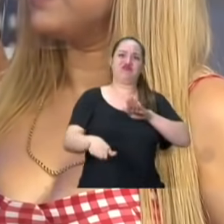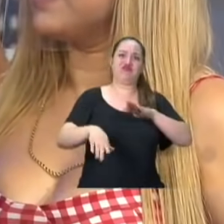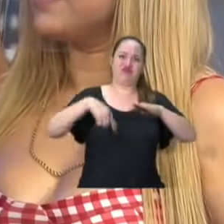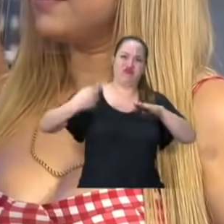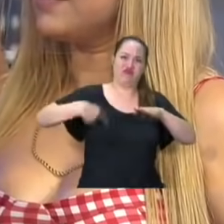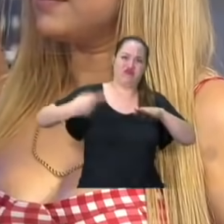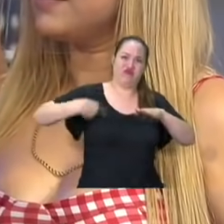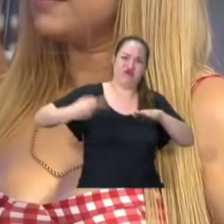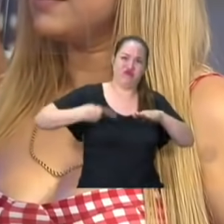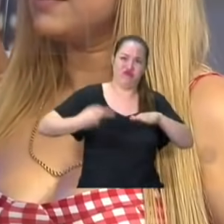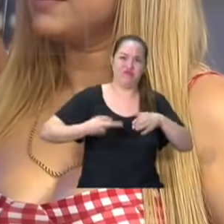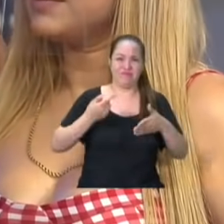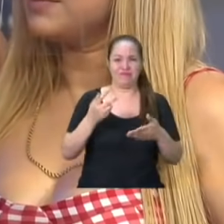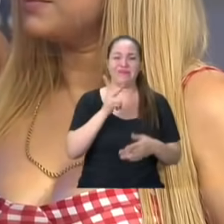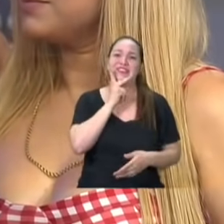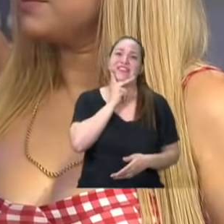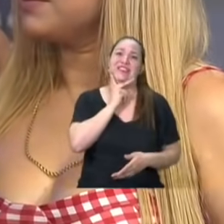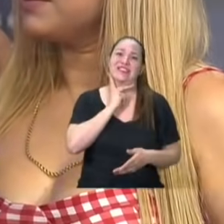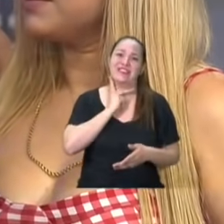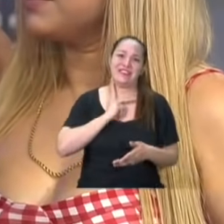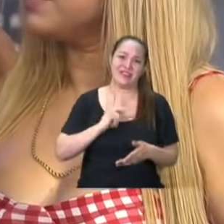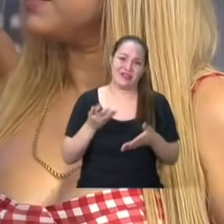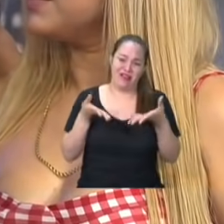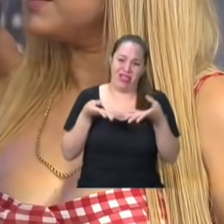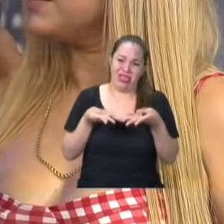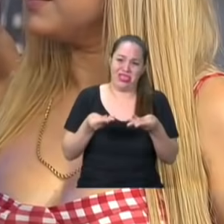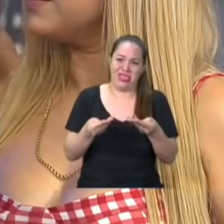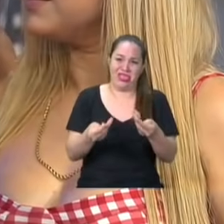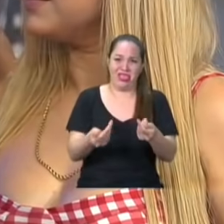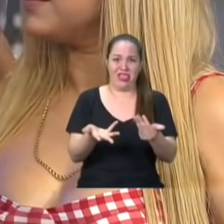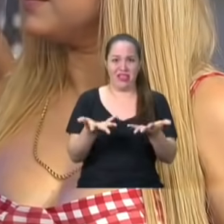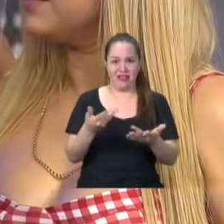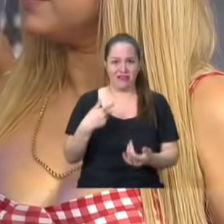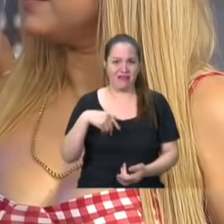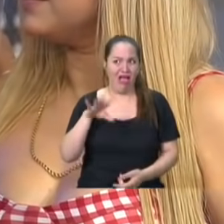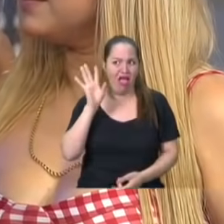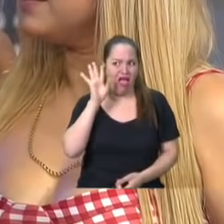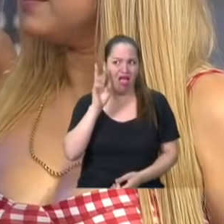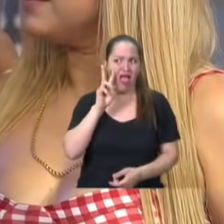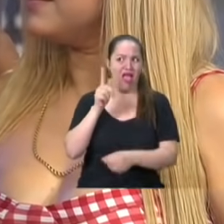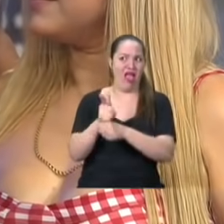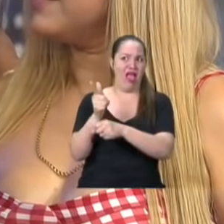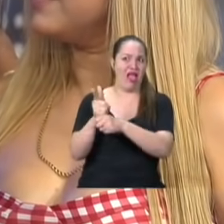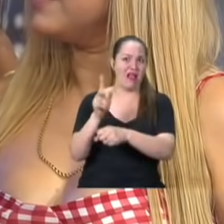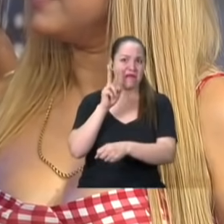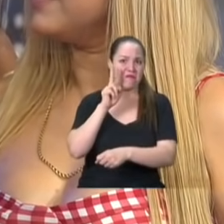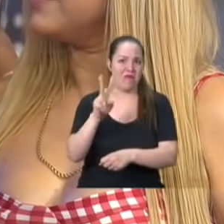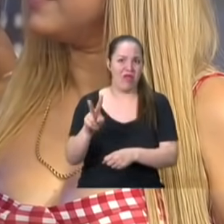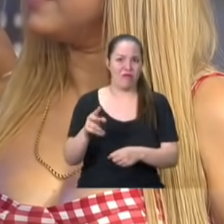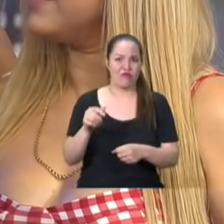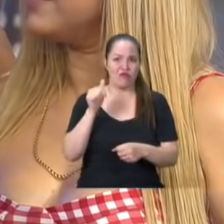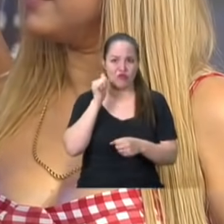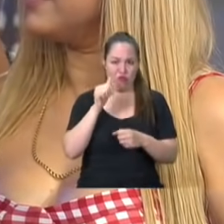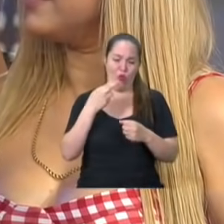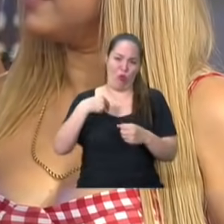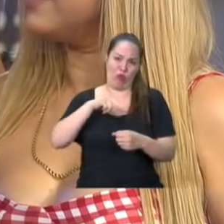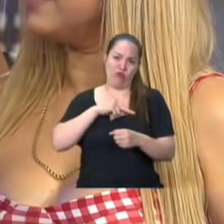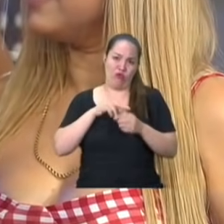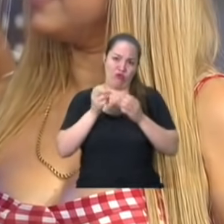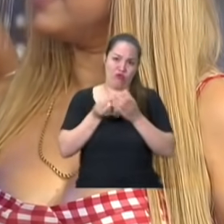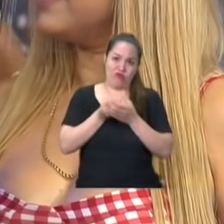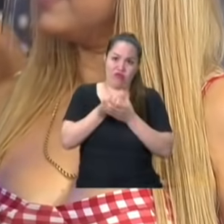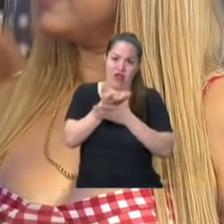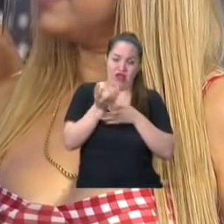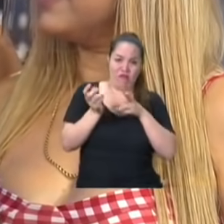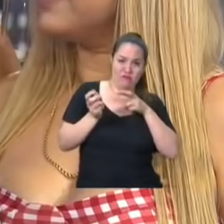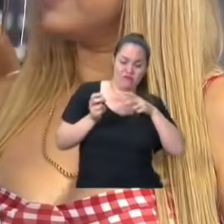pasa? No, ¿usted qué? Sale el estacionamiento de los dueños del VIP. Nosotros de los humilditos salimos de este lado. Y